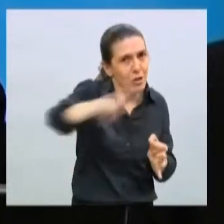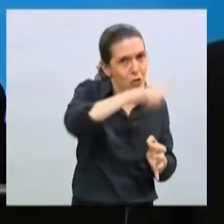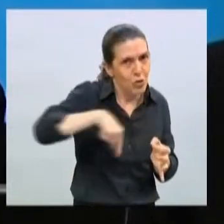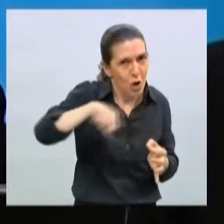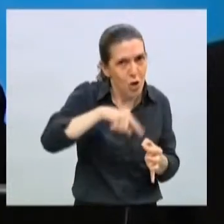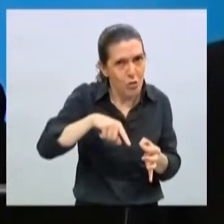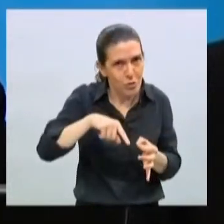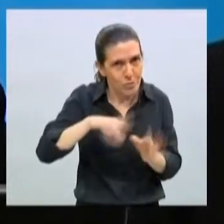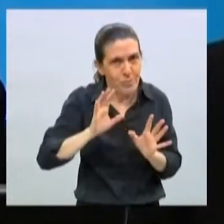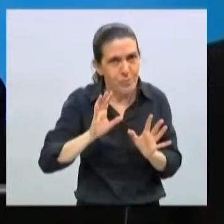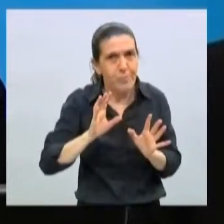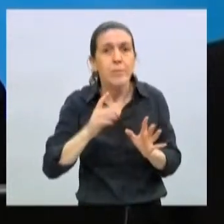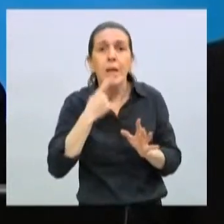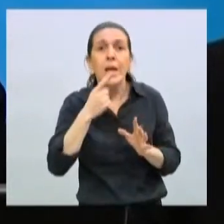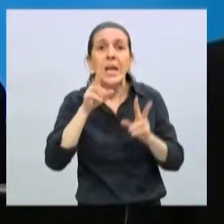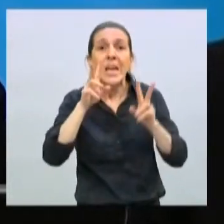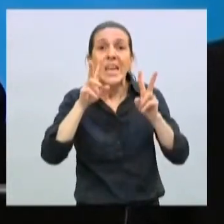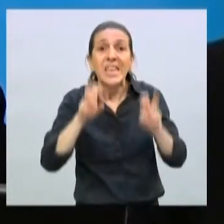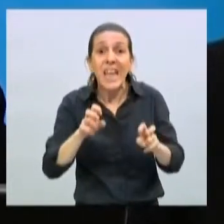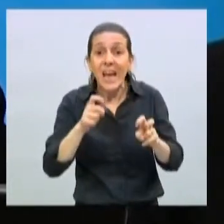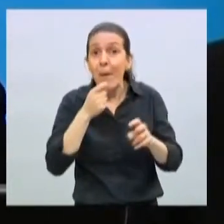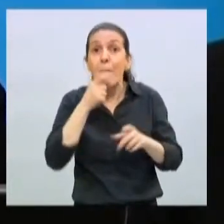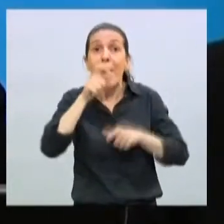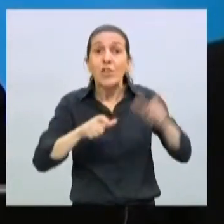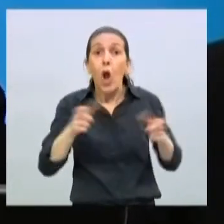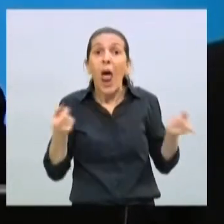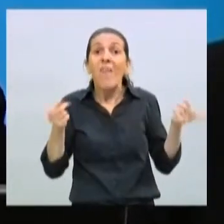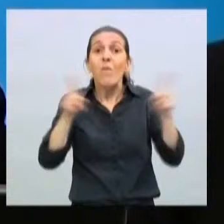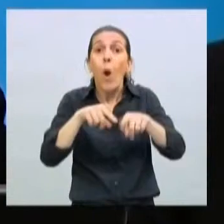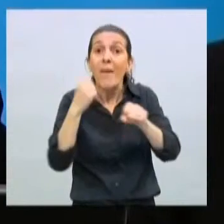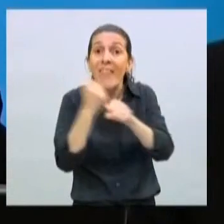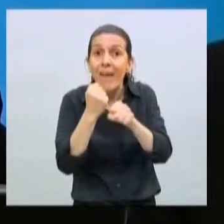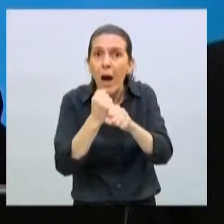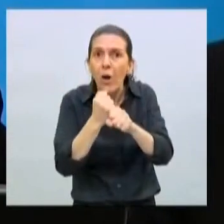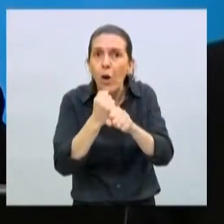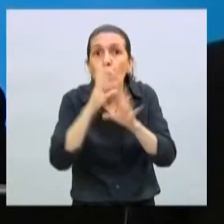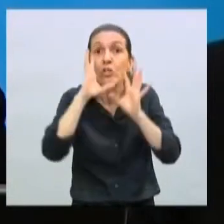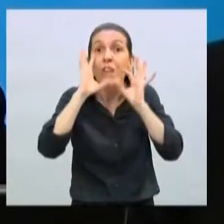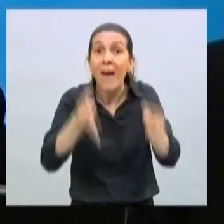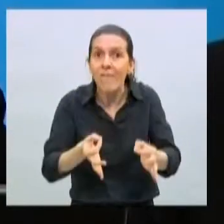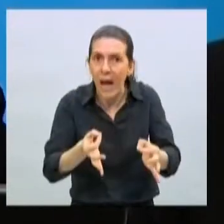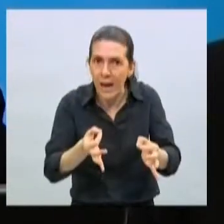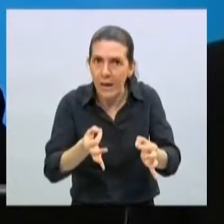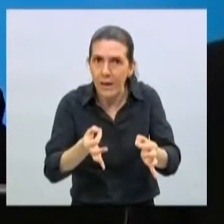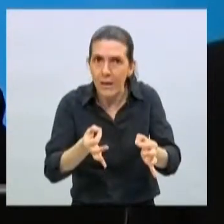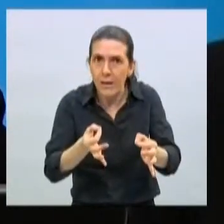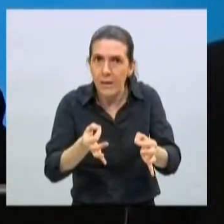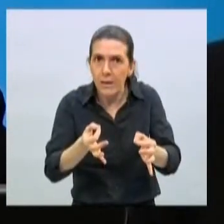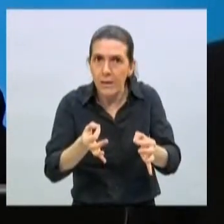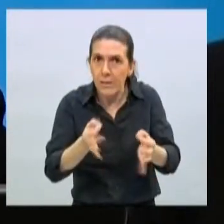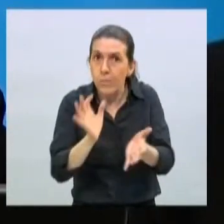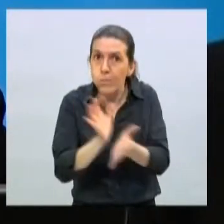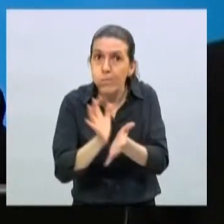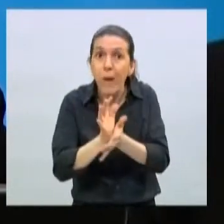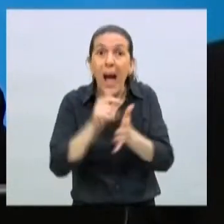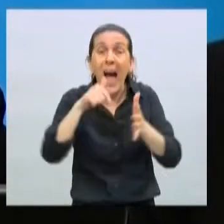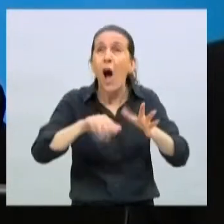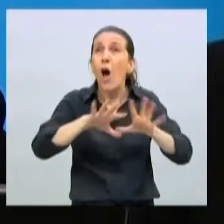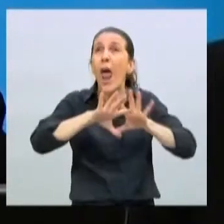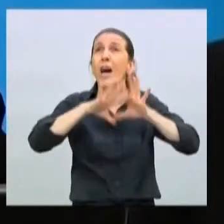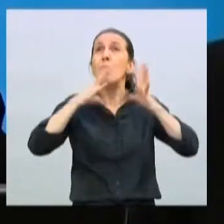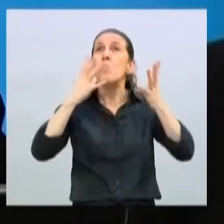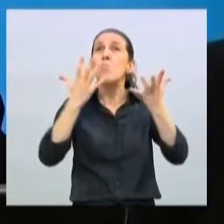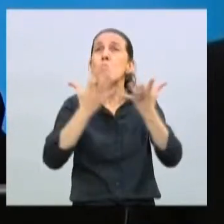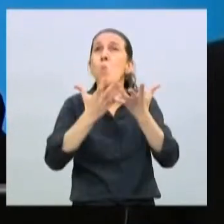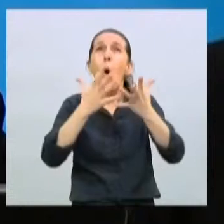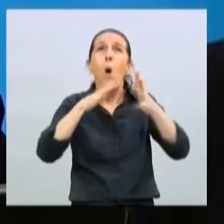Todos los que eventualmente vuelvan a trabajar tienen que saber una cosa, que el mundo es distinto.